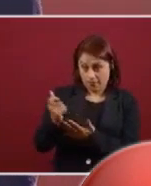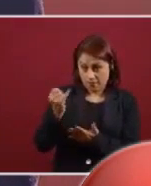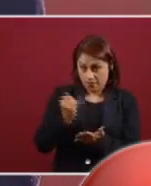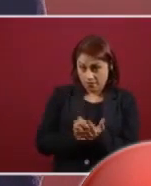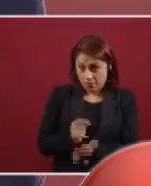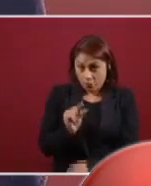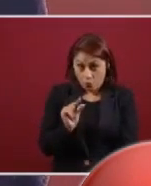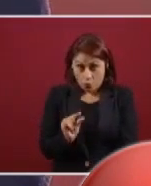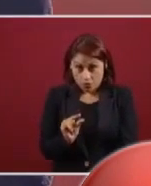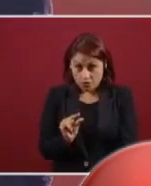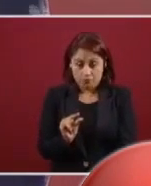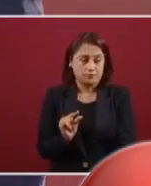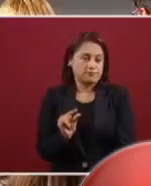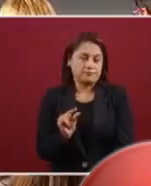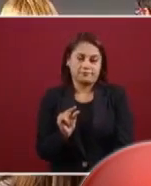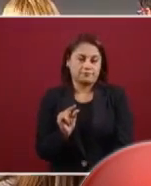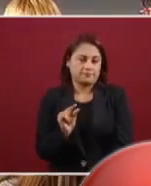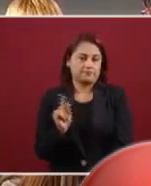el descuento,